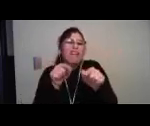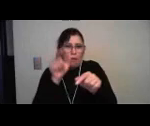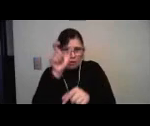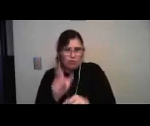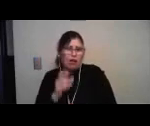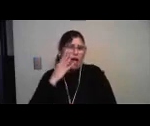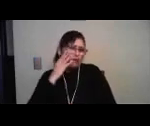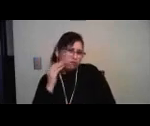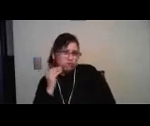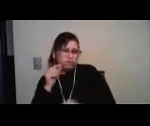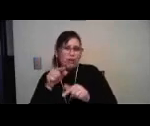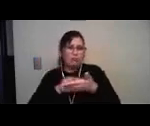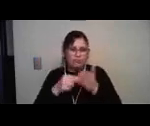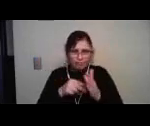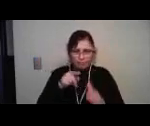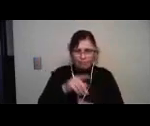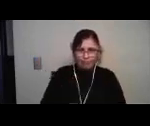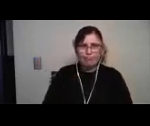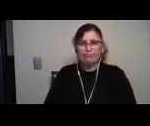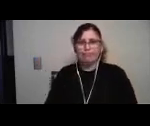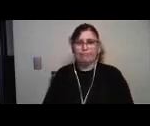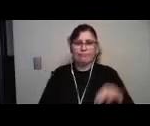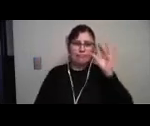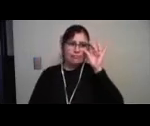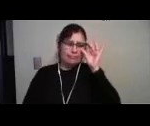que tienen este tipo de enfermedad.